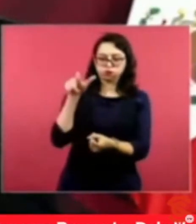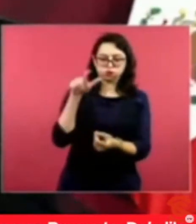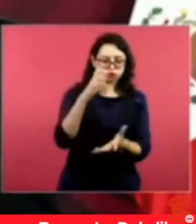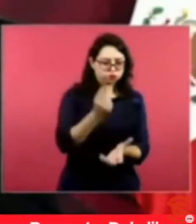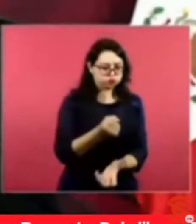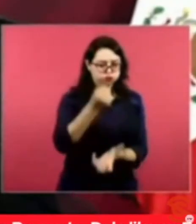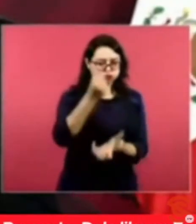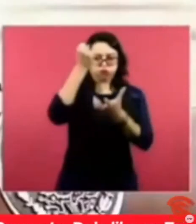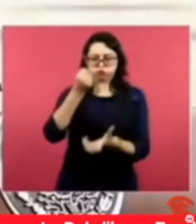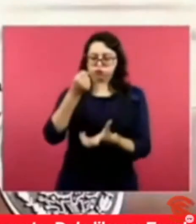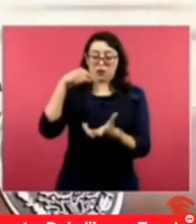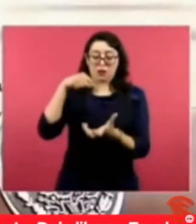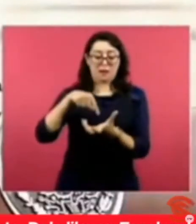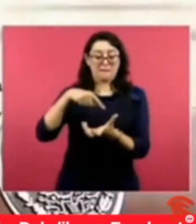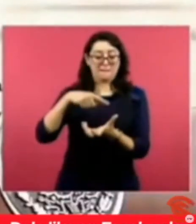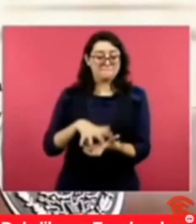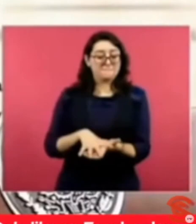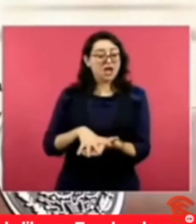Del petróleo.